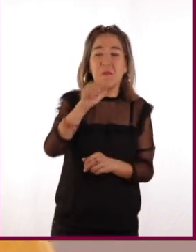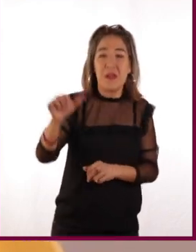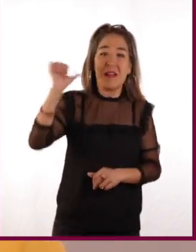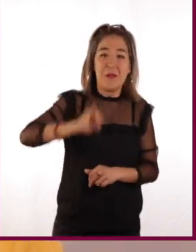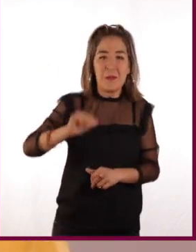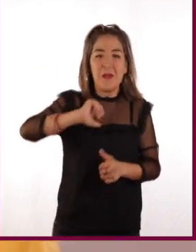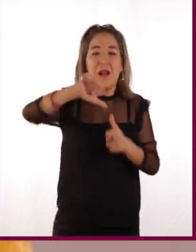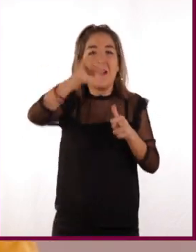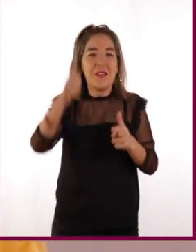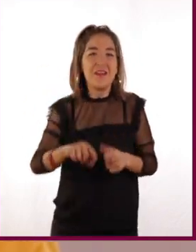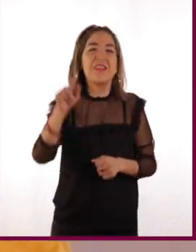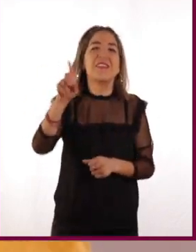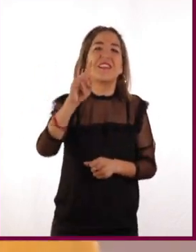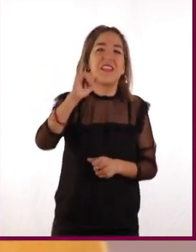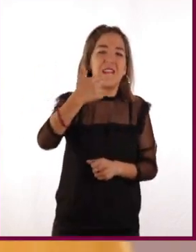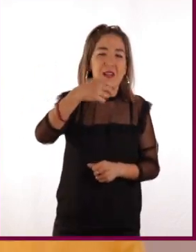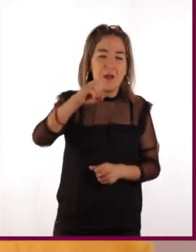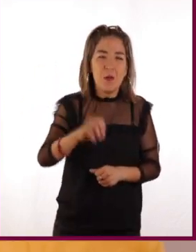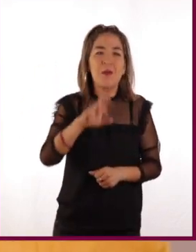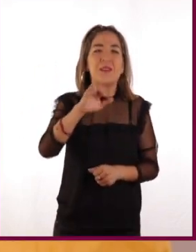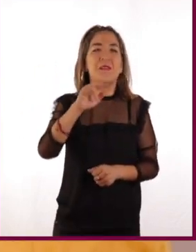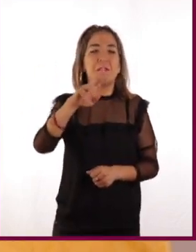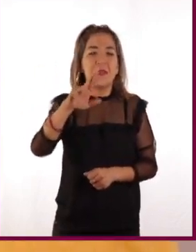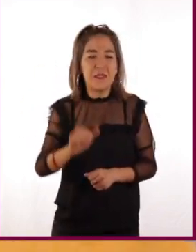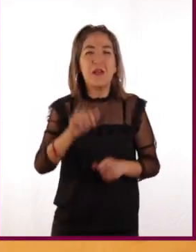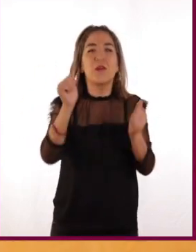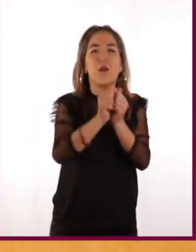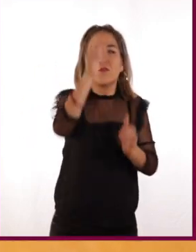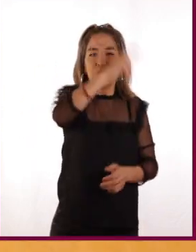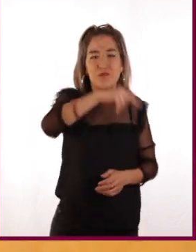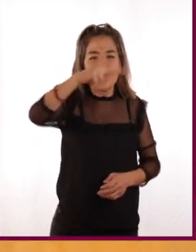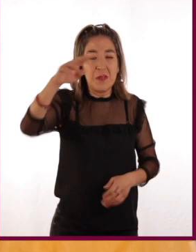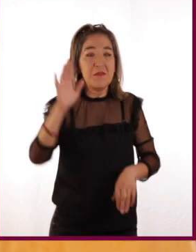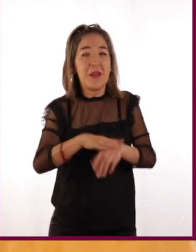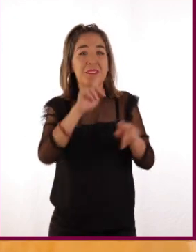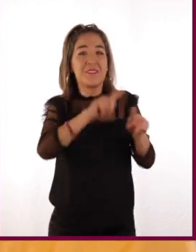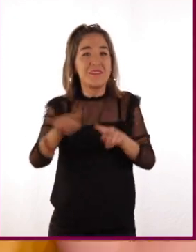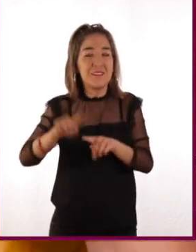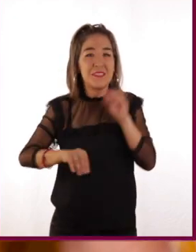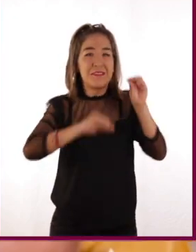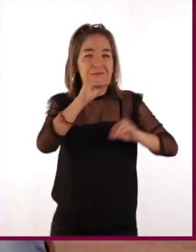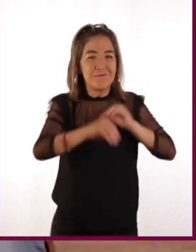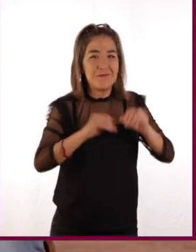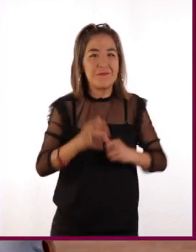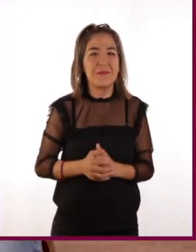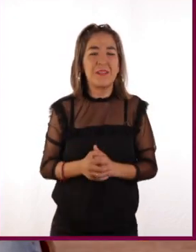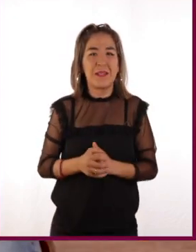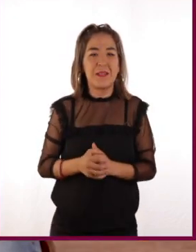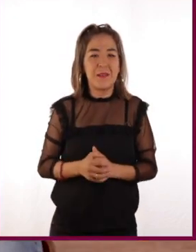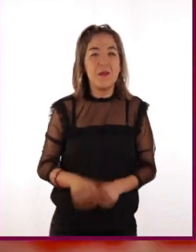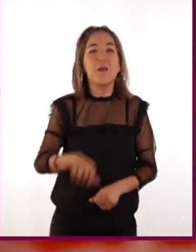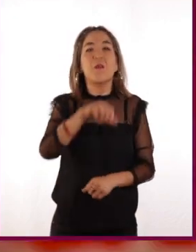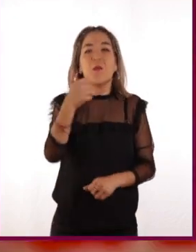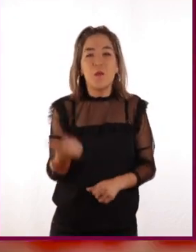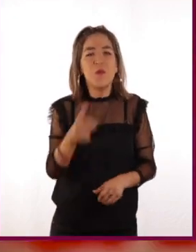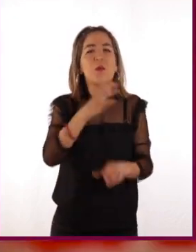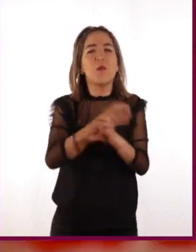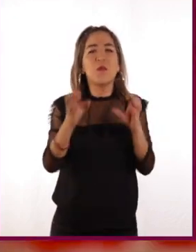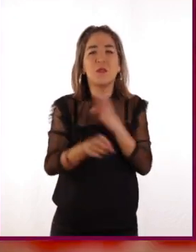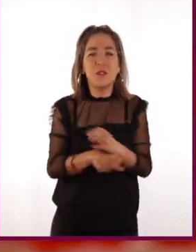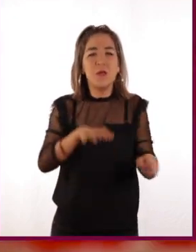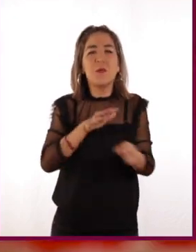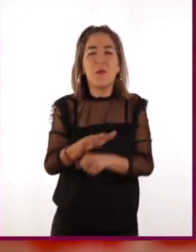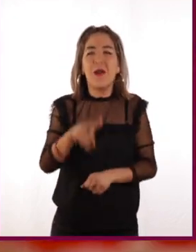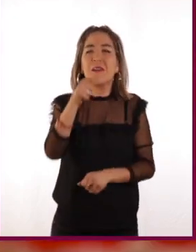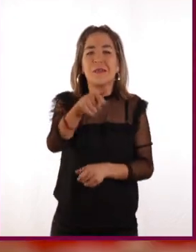tenemos artistas que fueron eclécticos, como Diego Rivera, que fue cubista y muralista y muchas más. Otra cosa